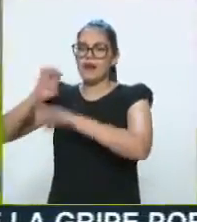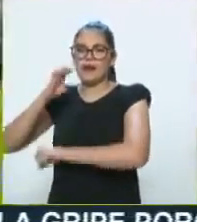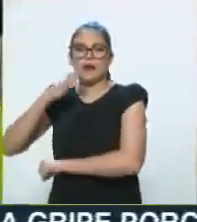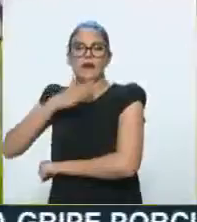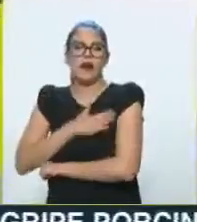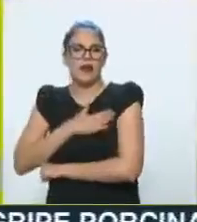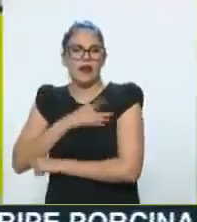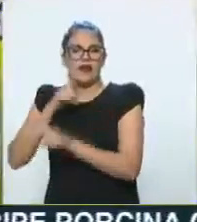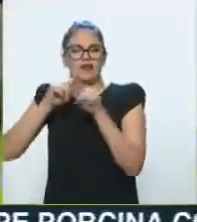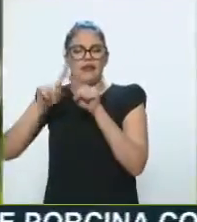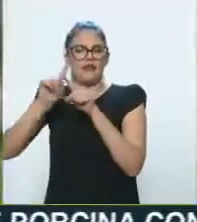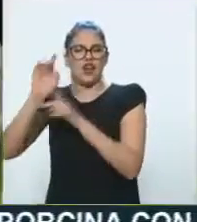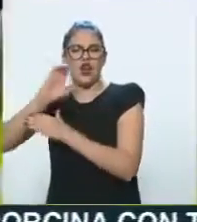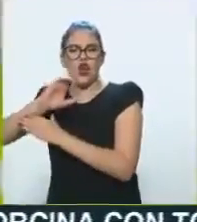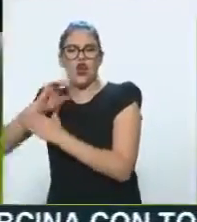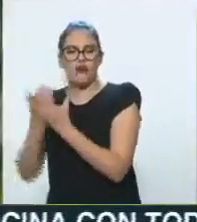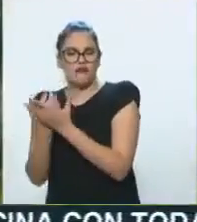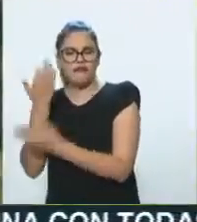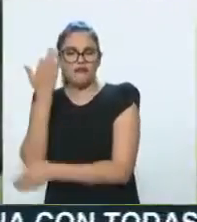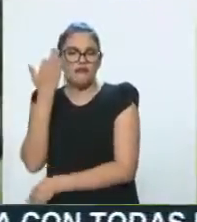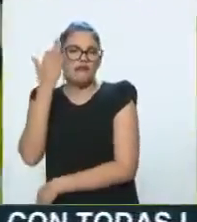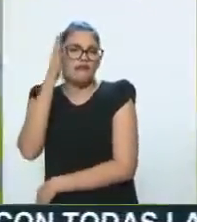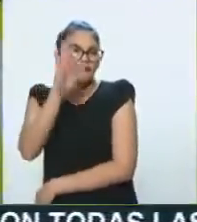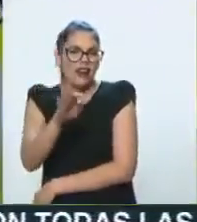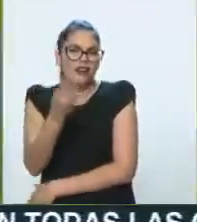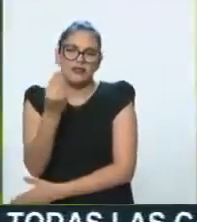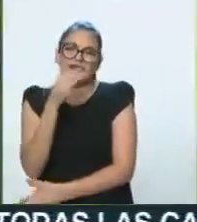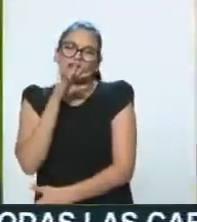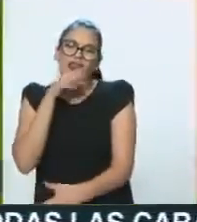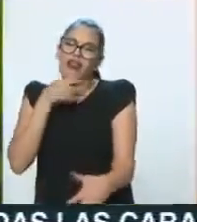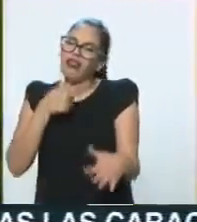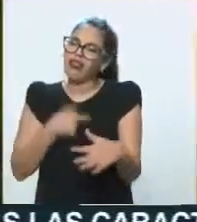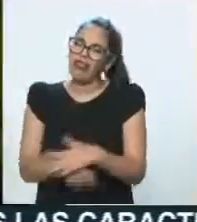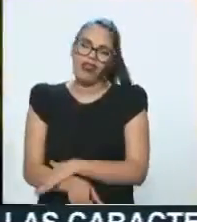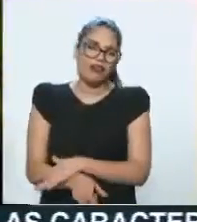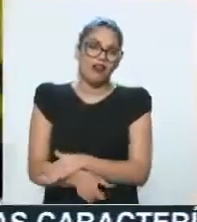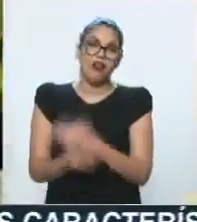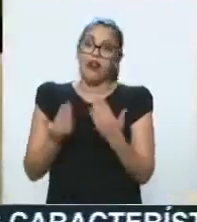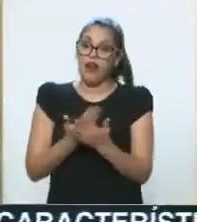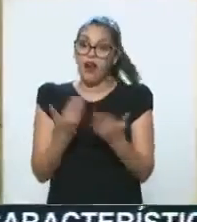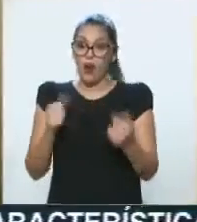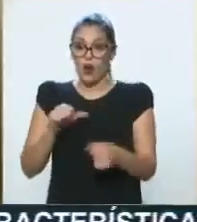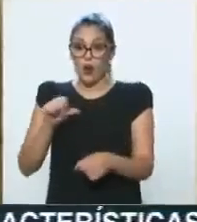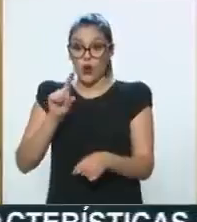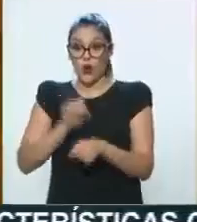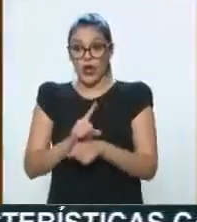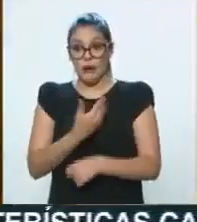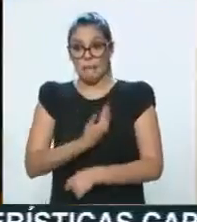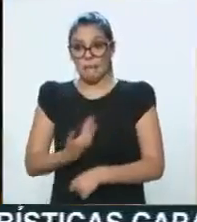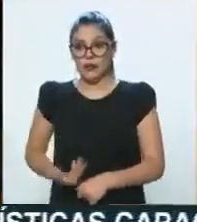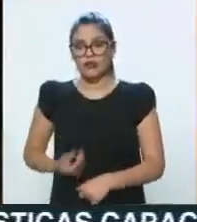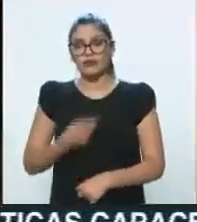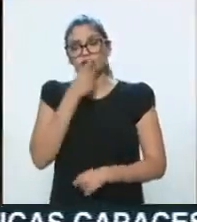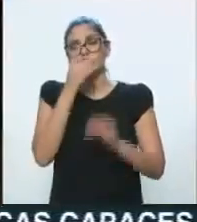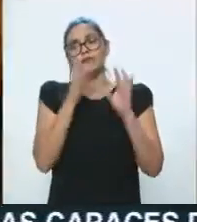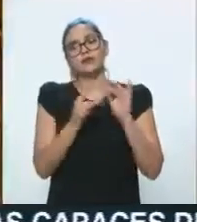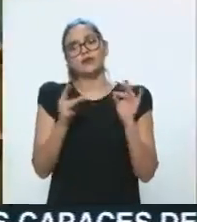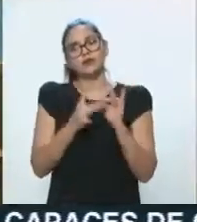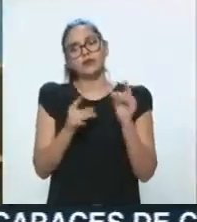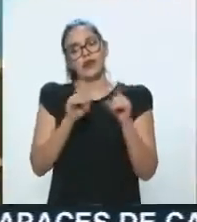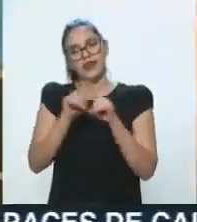contratos fraudulentos llenos de corrupción hoy el presidente en la mañana era hizo referencia a la